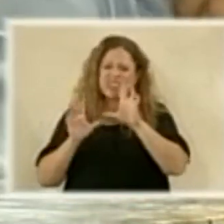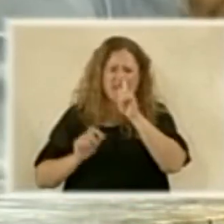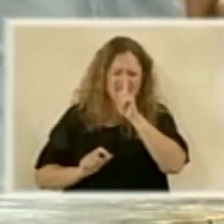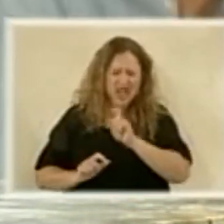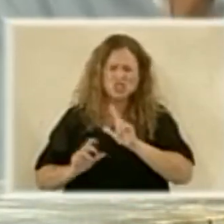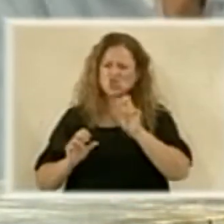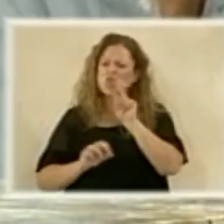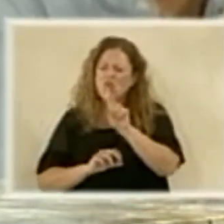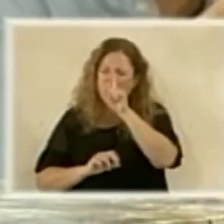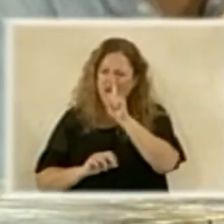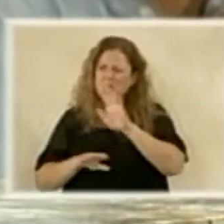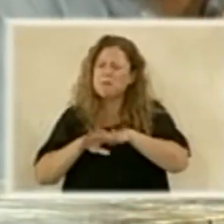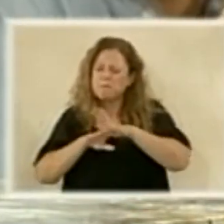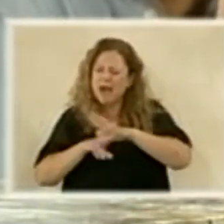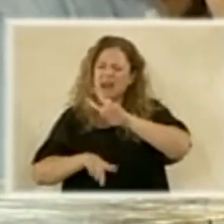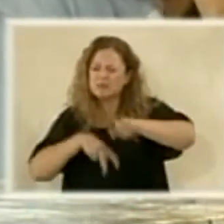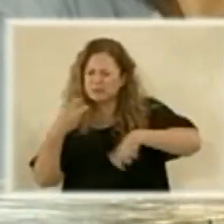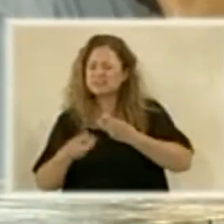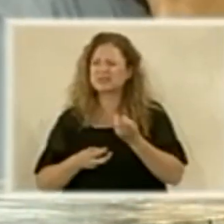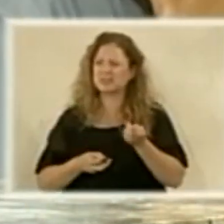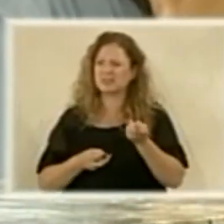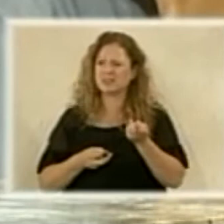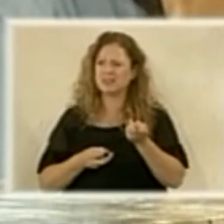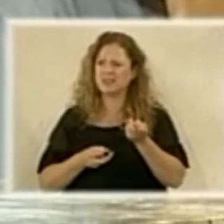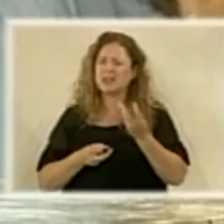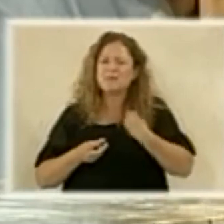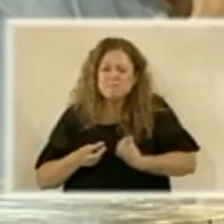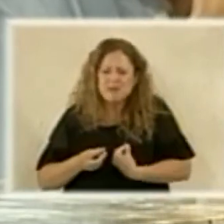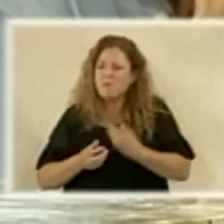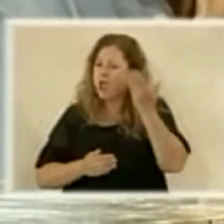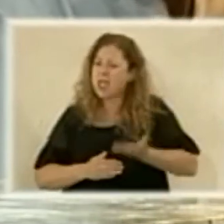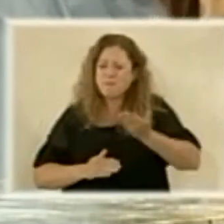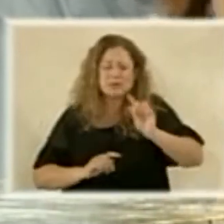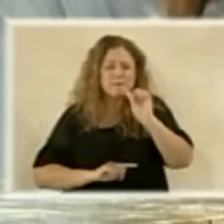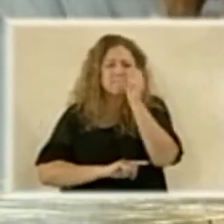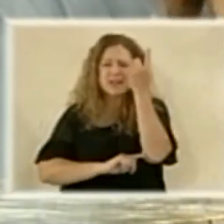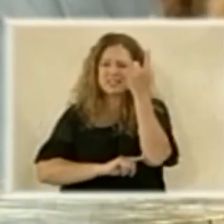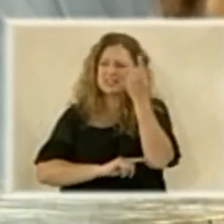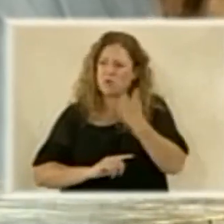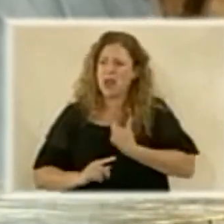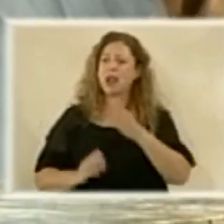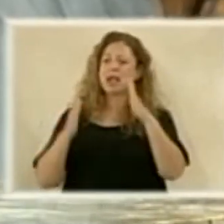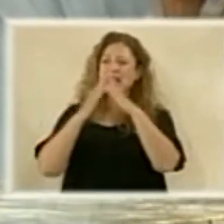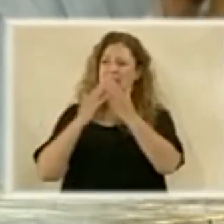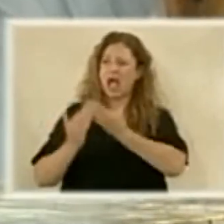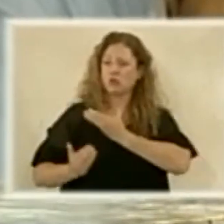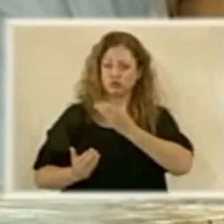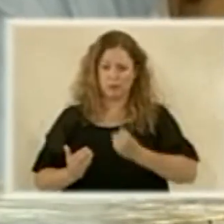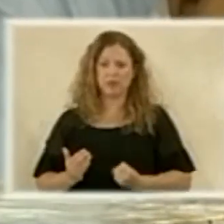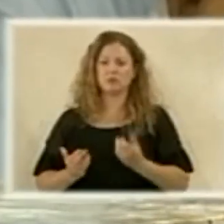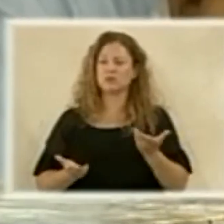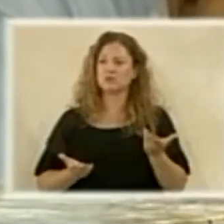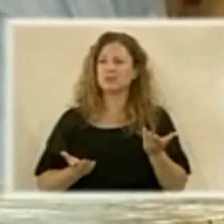10 años, 12 años para restaurar el elemento más importante que tenemos, que es la casa de todos los almerienses, que es su casa